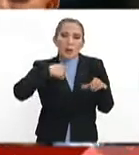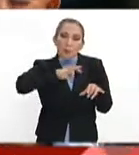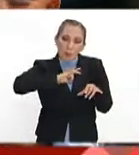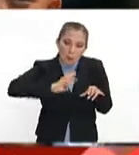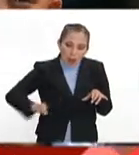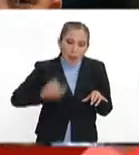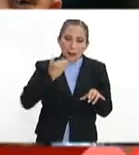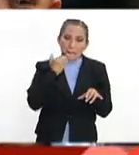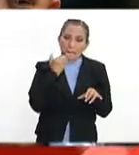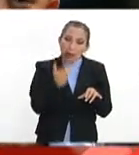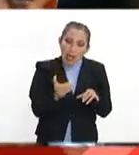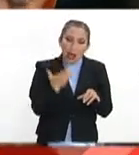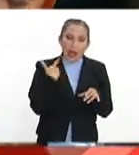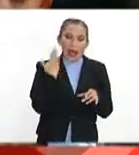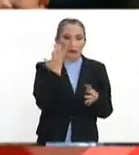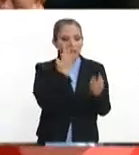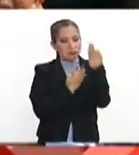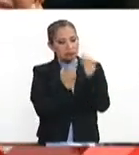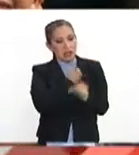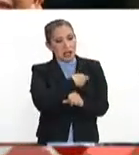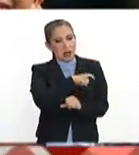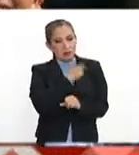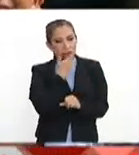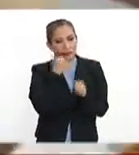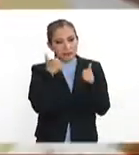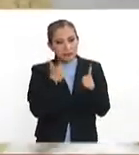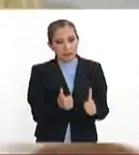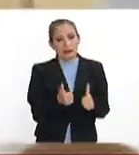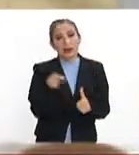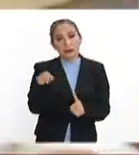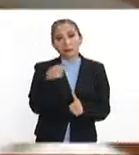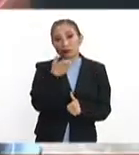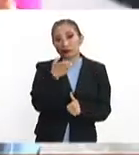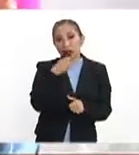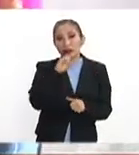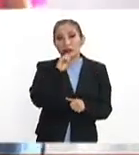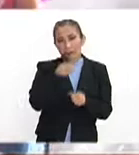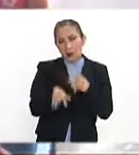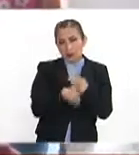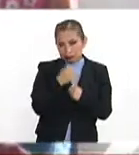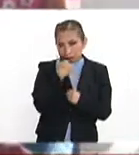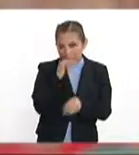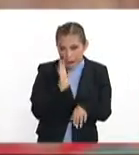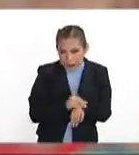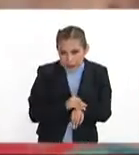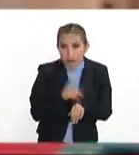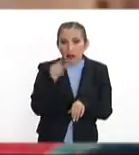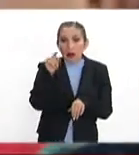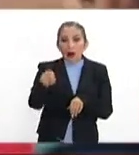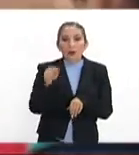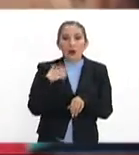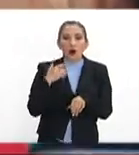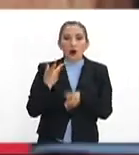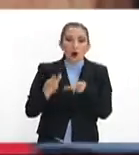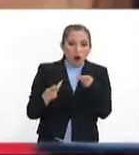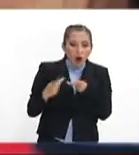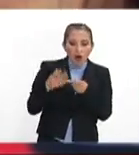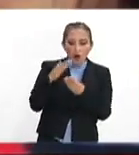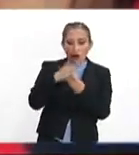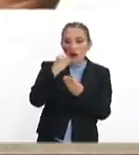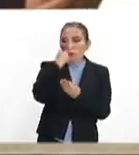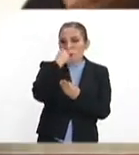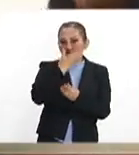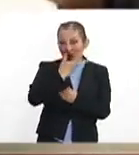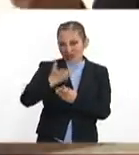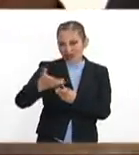acceso a una condición de salud favorable. Claro. Y a esto también agregaría, si me permiten, la estrategia de comedores comunitarios,